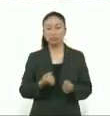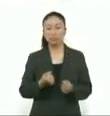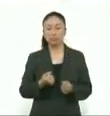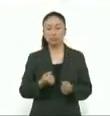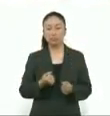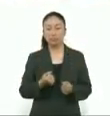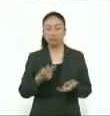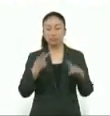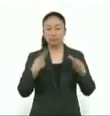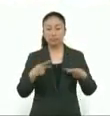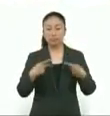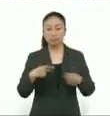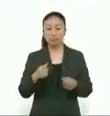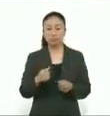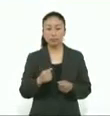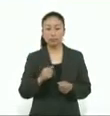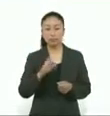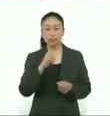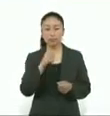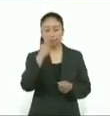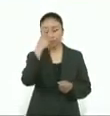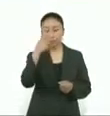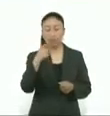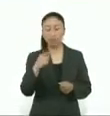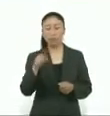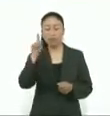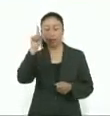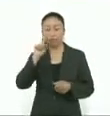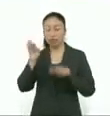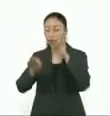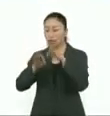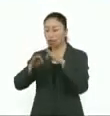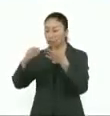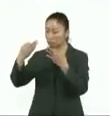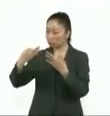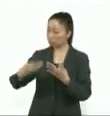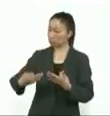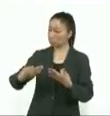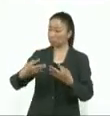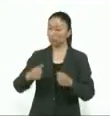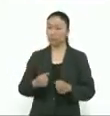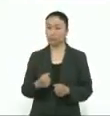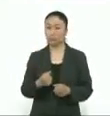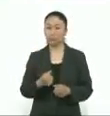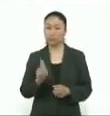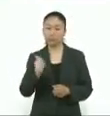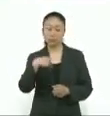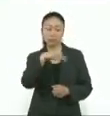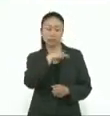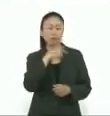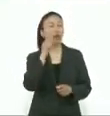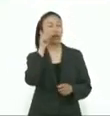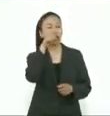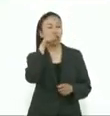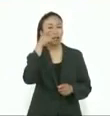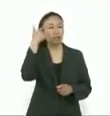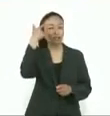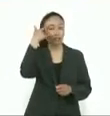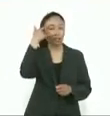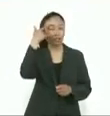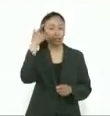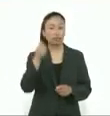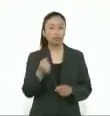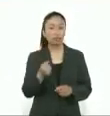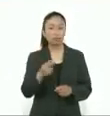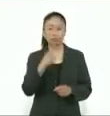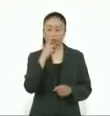que pudieran atender con respeto a las mujeres. Nosotros también en Campeche tenemos nuevas